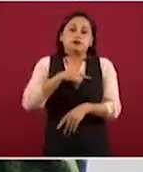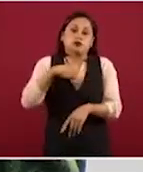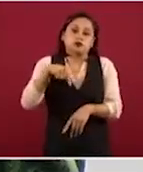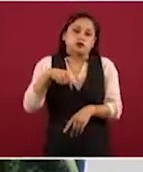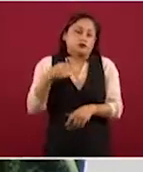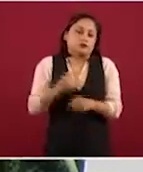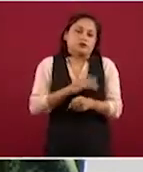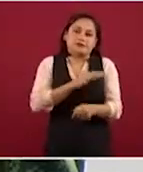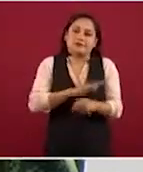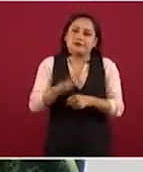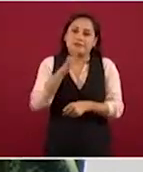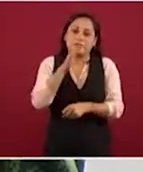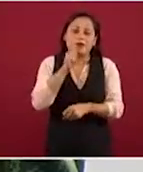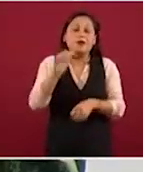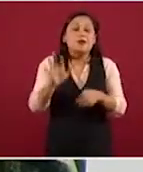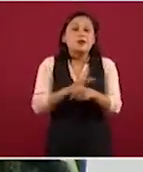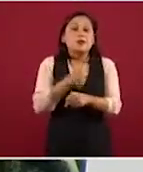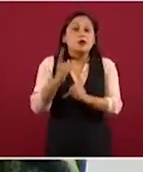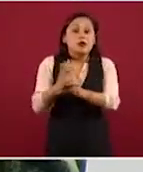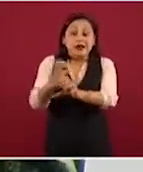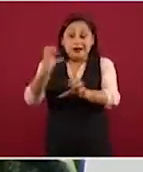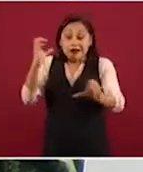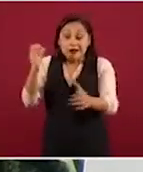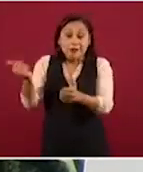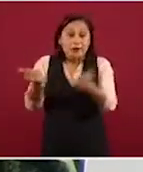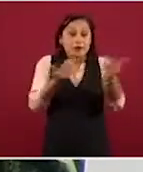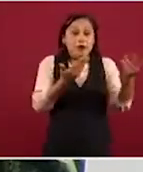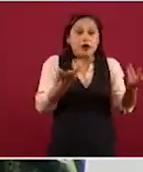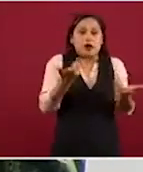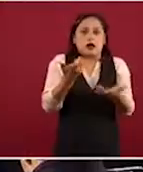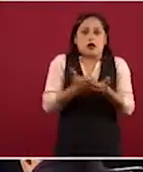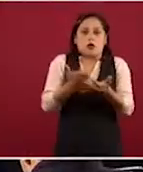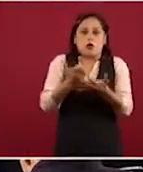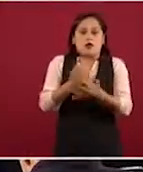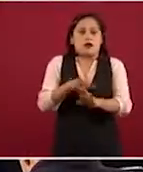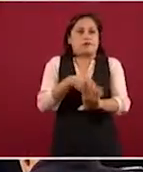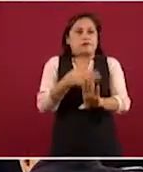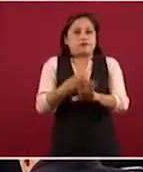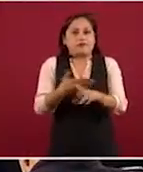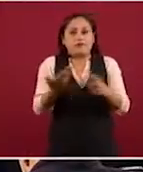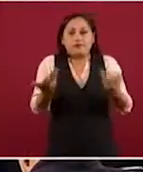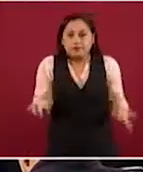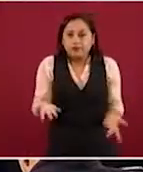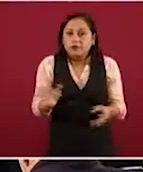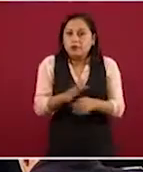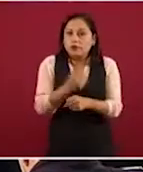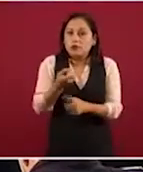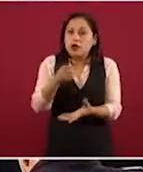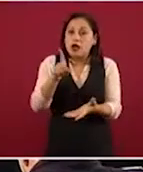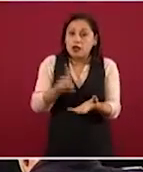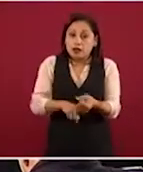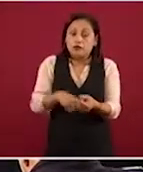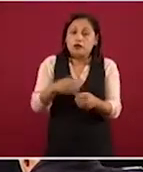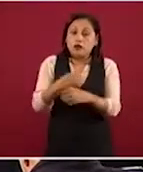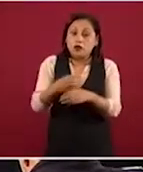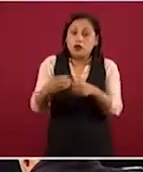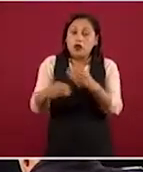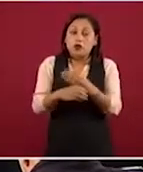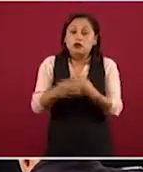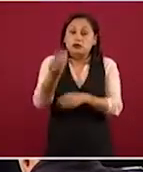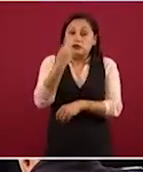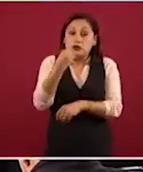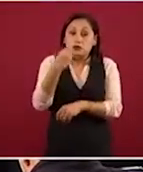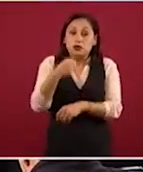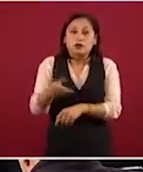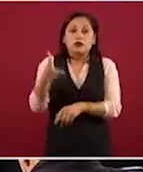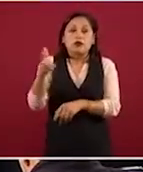porque se mueve a través de esos trailers pues productos a veces hasta perecederos y no podemos tenerlos